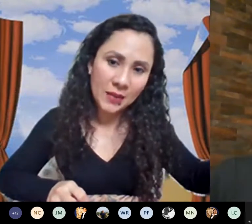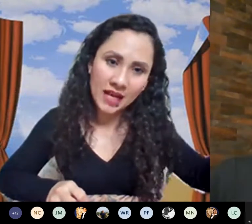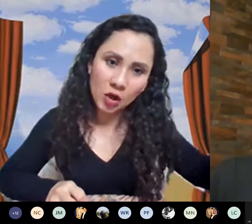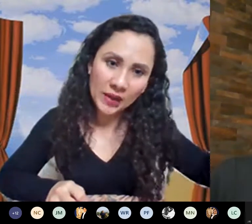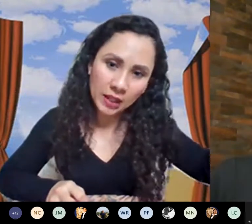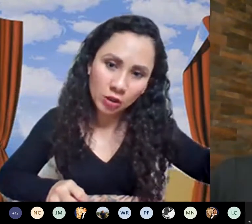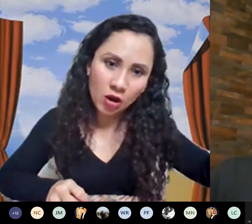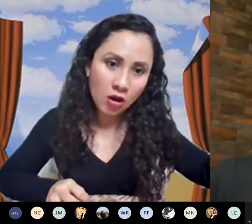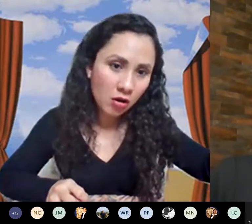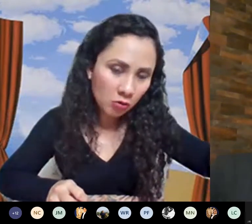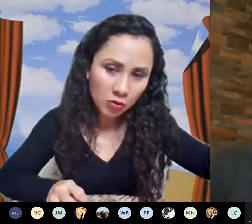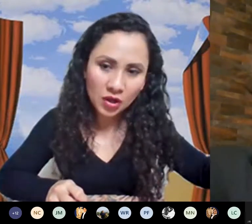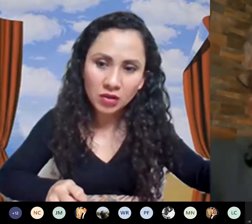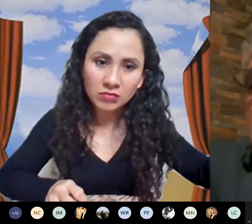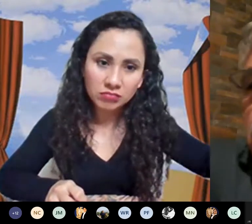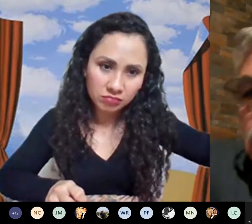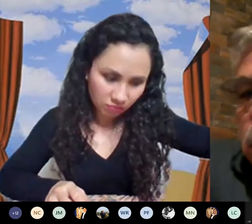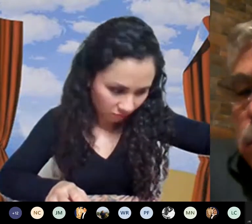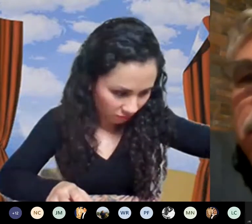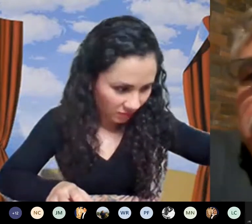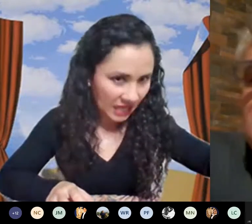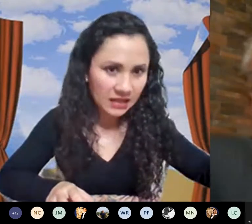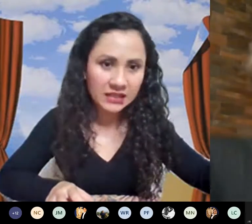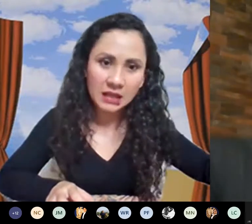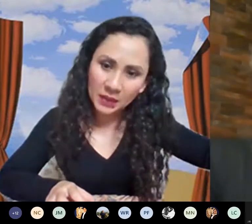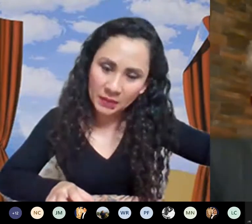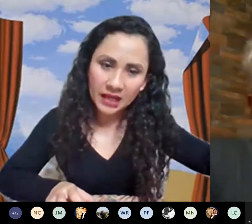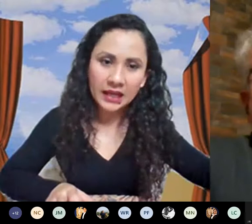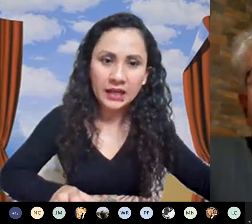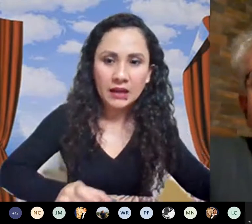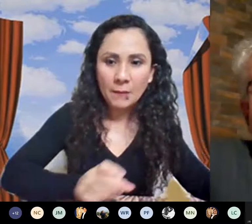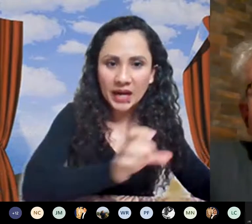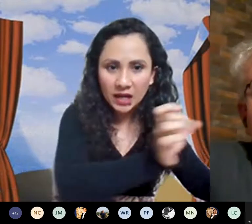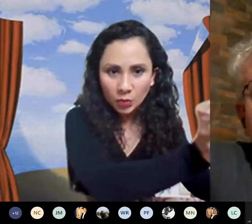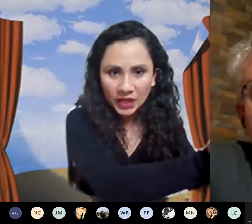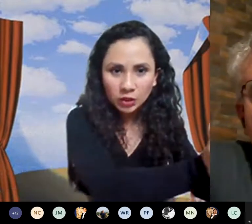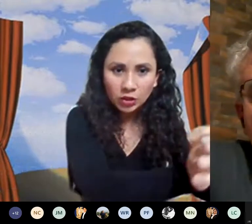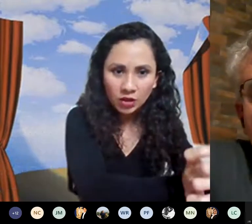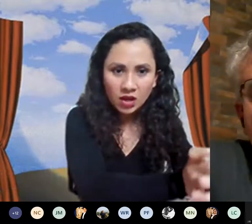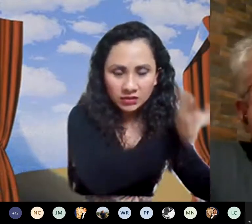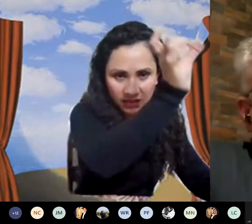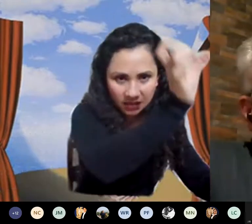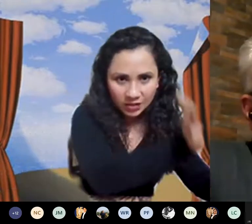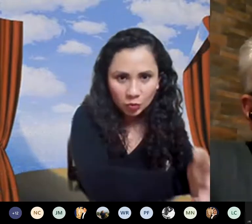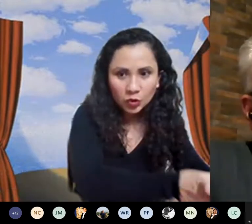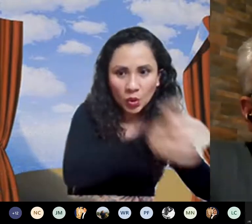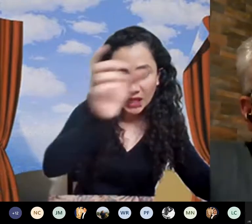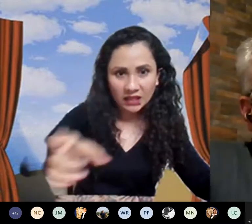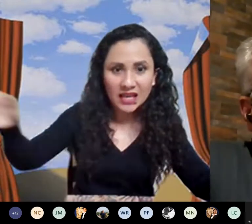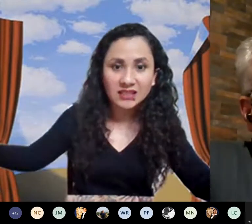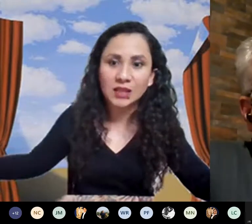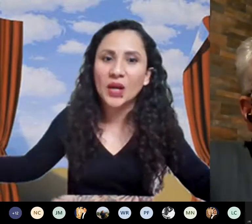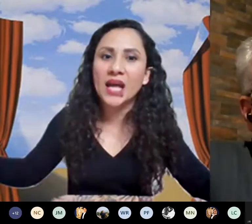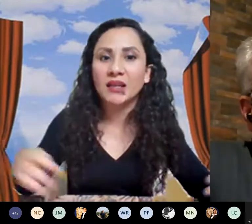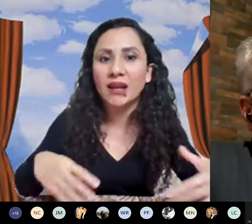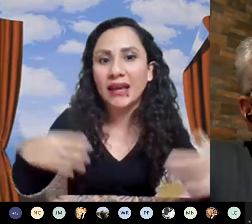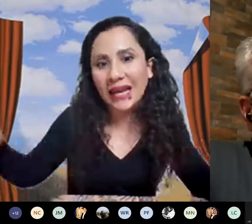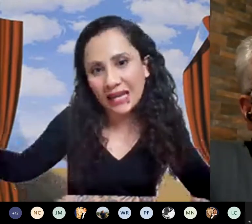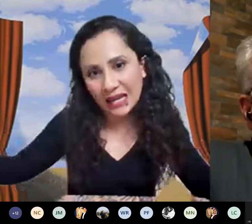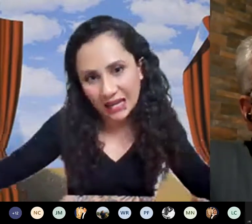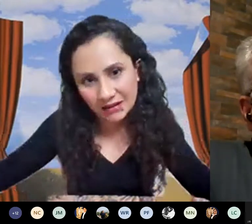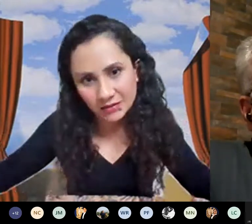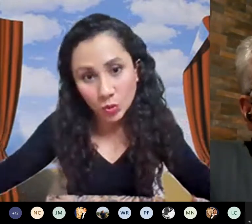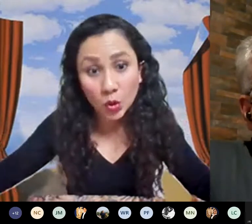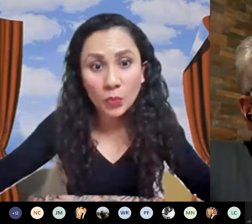para el objeto uno es el primer gen para el objeto dos es el segundo gen y así voy a